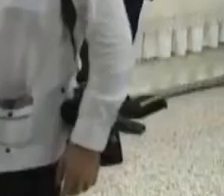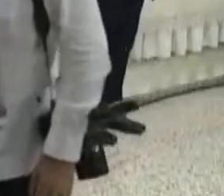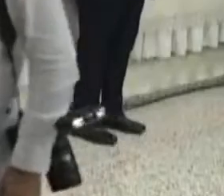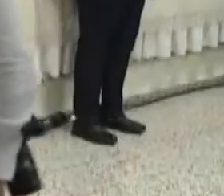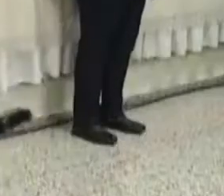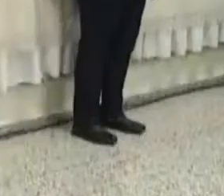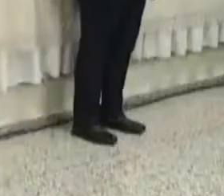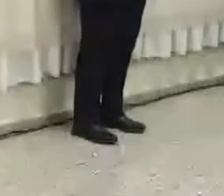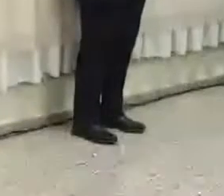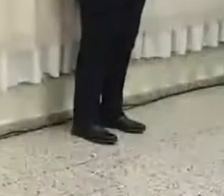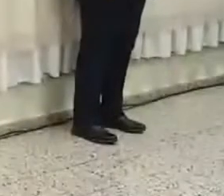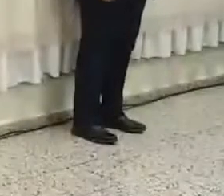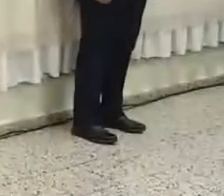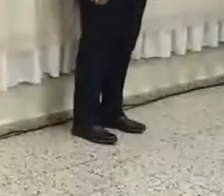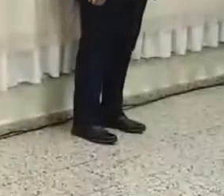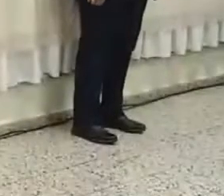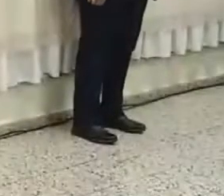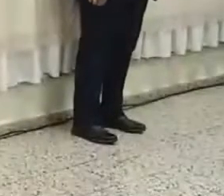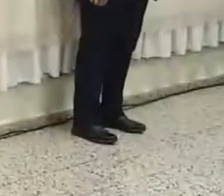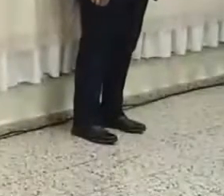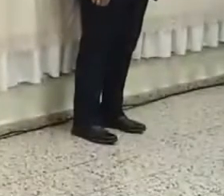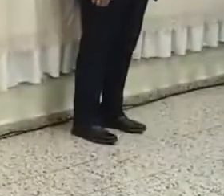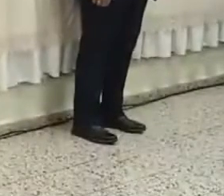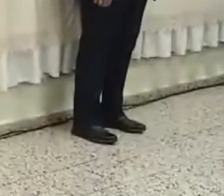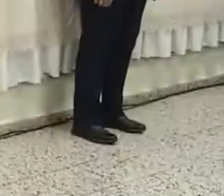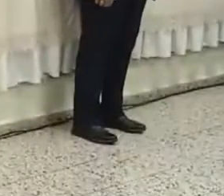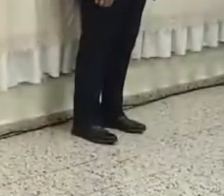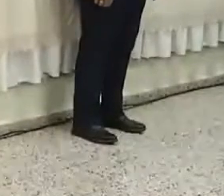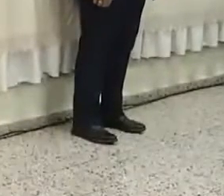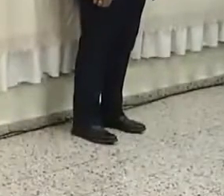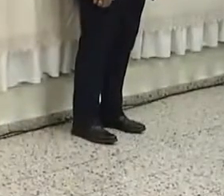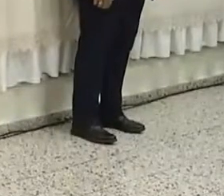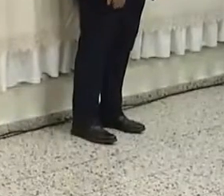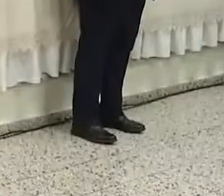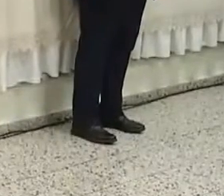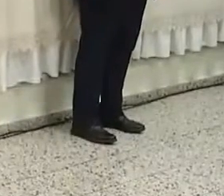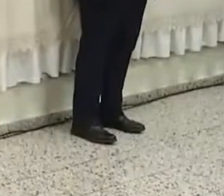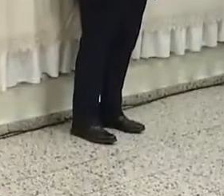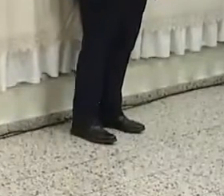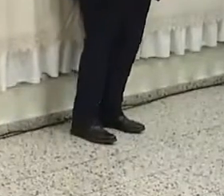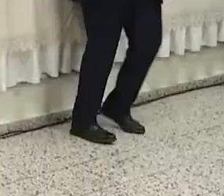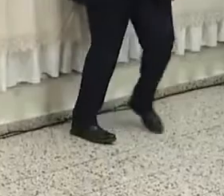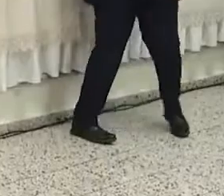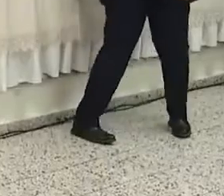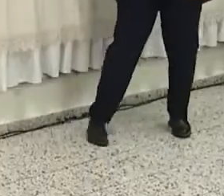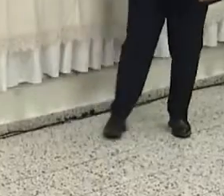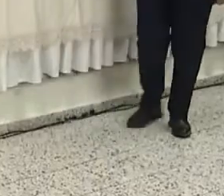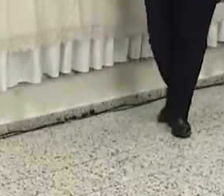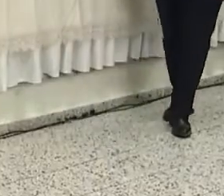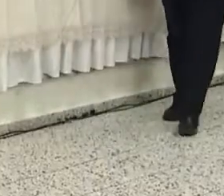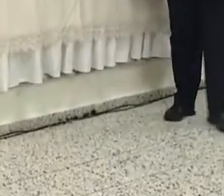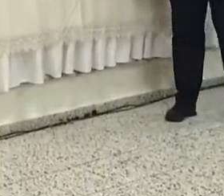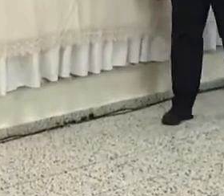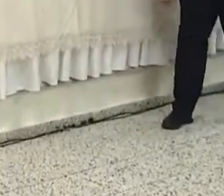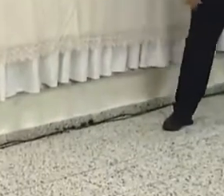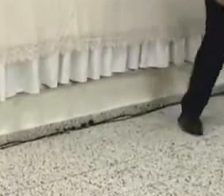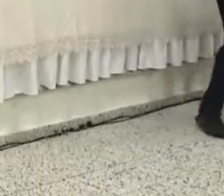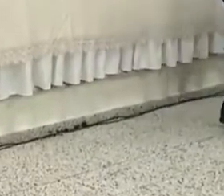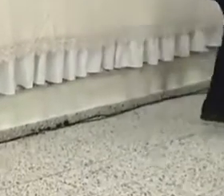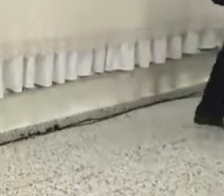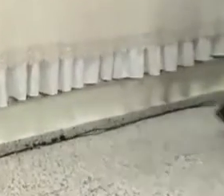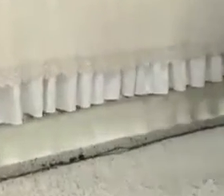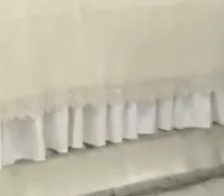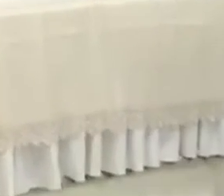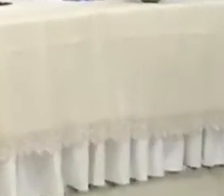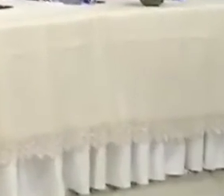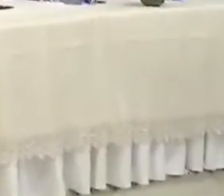Señores, al agradecer la presencia de ustedes que siempre nos acompañan y con la presencia de la excelentísima